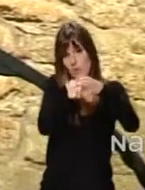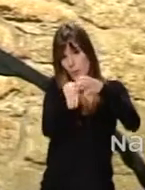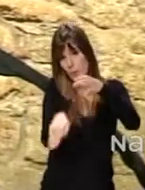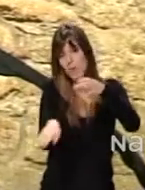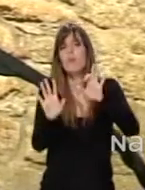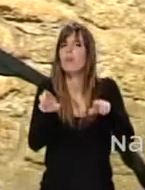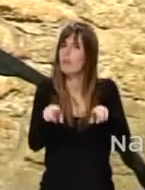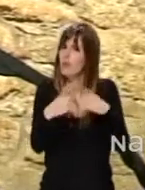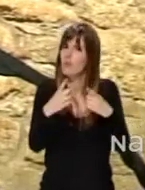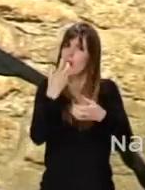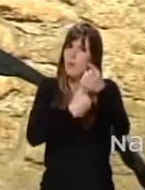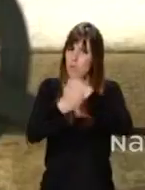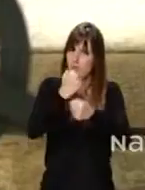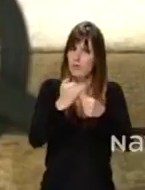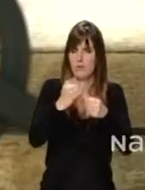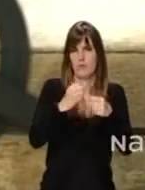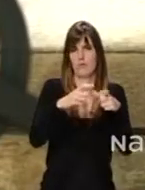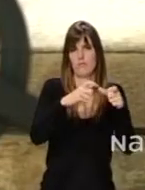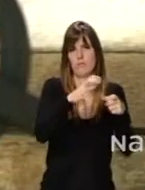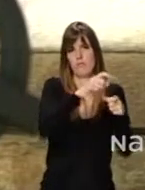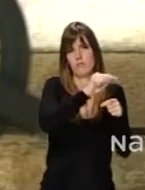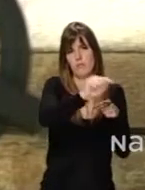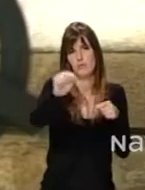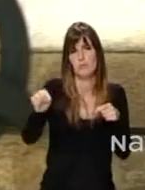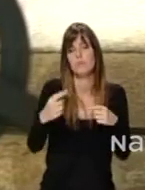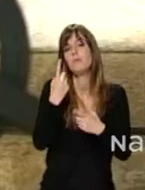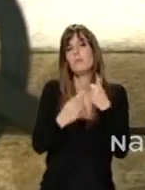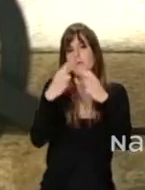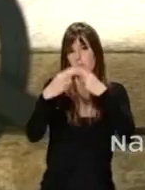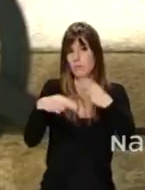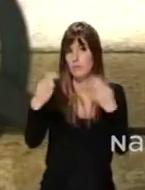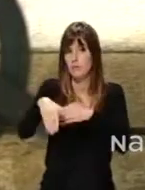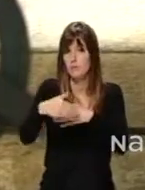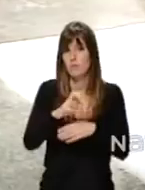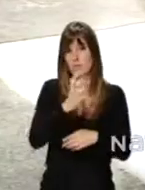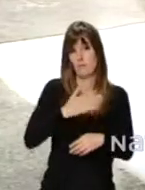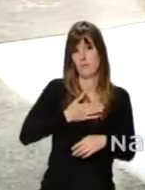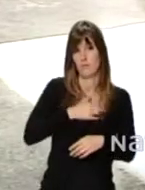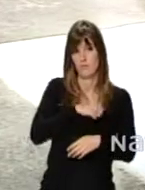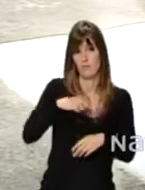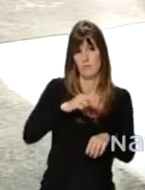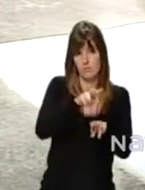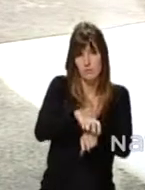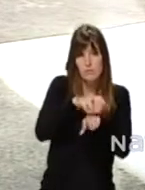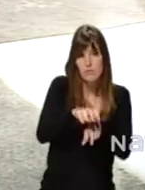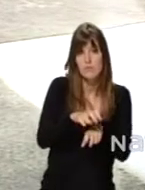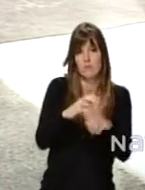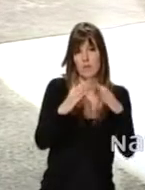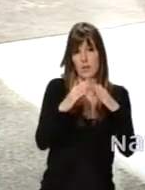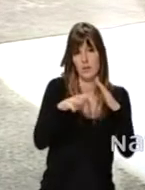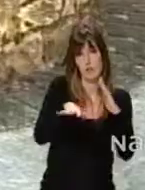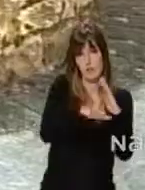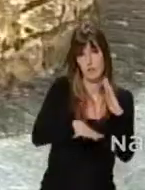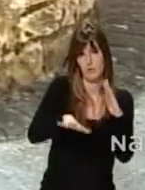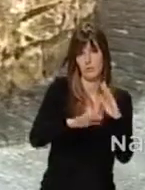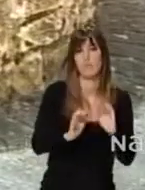distribuidos por todo el pueblo. Algunos de ellos están en lugares públicos, en las calles, y otros en las huertas o en los patios de las diferentes viviendas